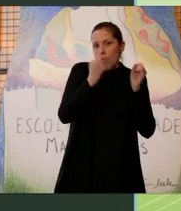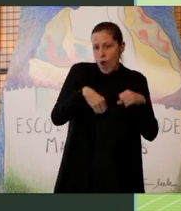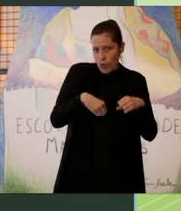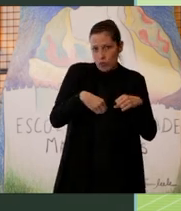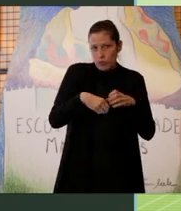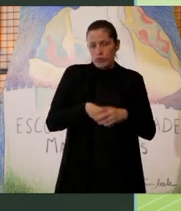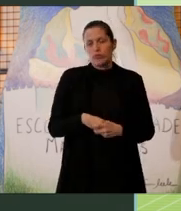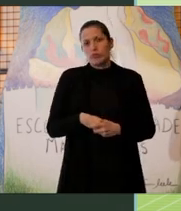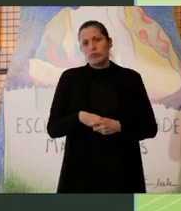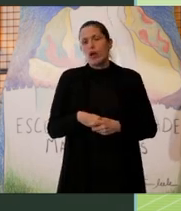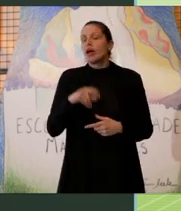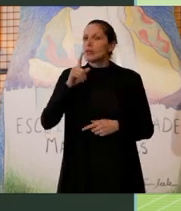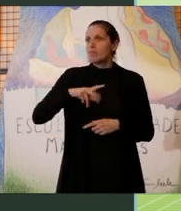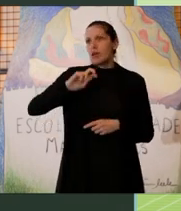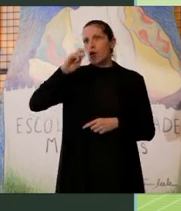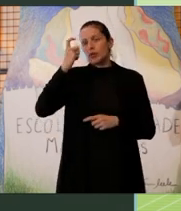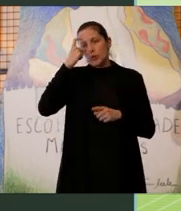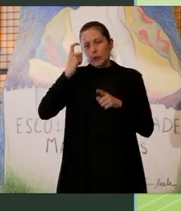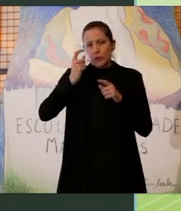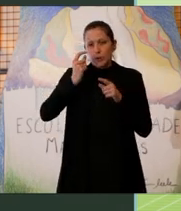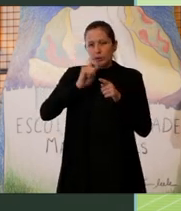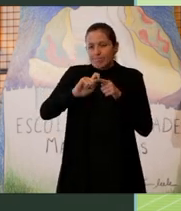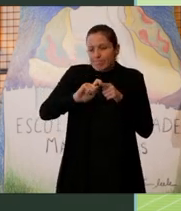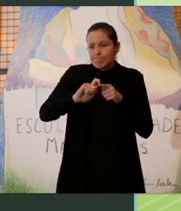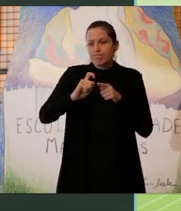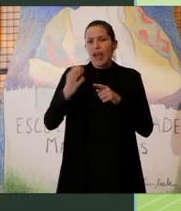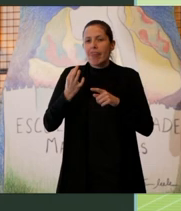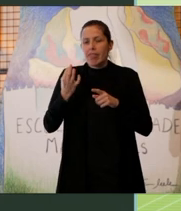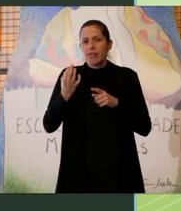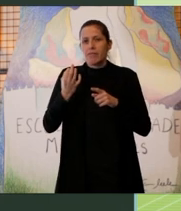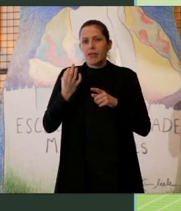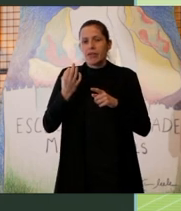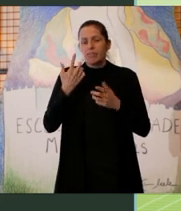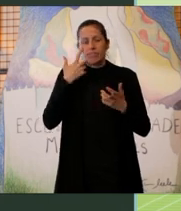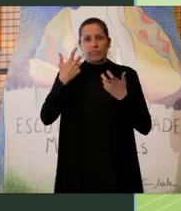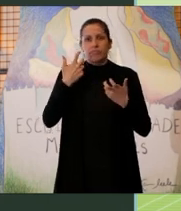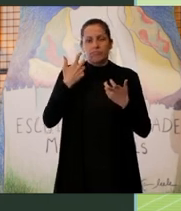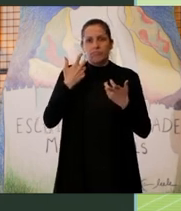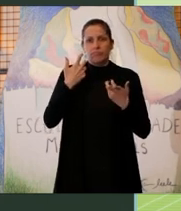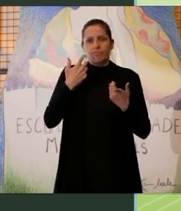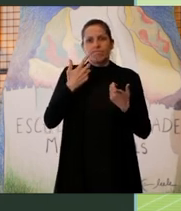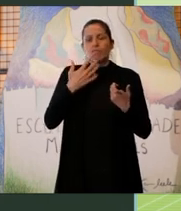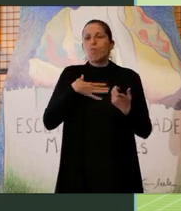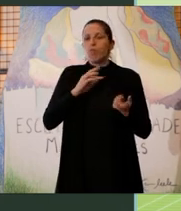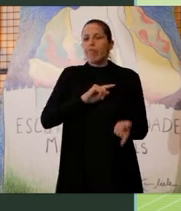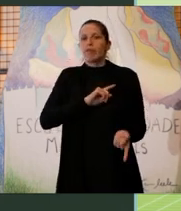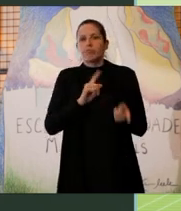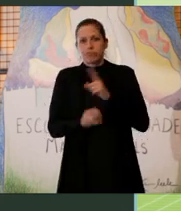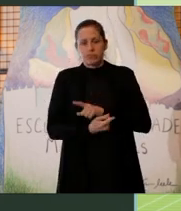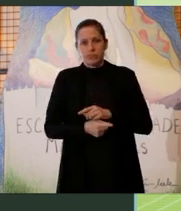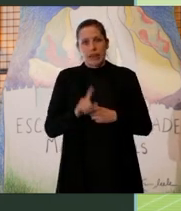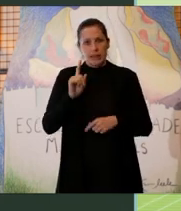gestos que hay que que reseñar y que Resaltar que también transforman y a mí me gusta mucho me he puesto como